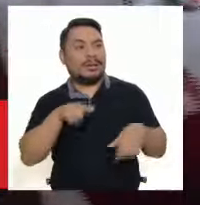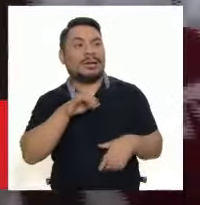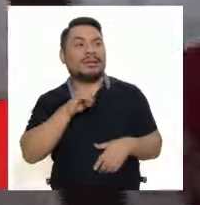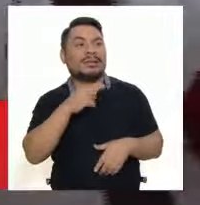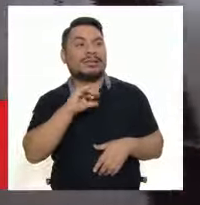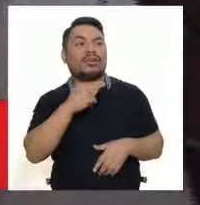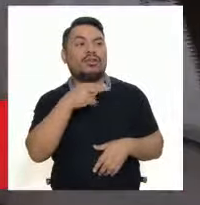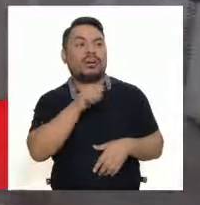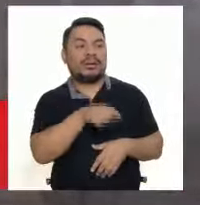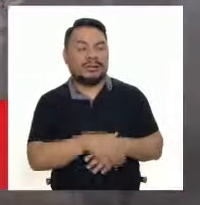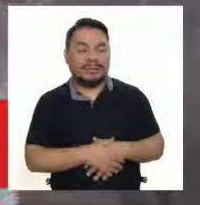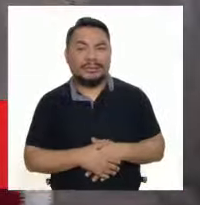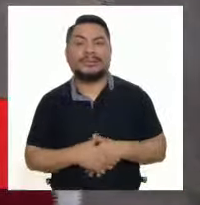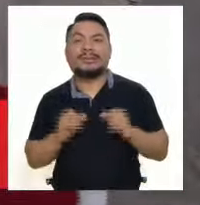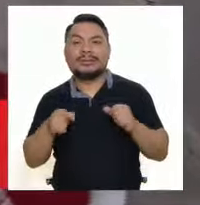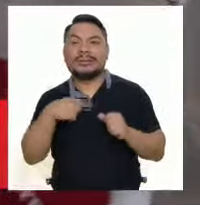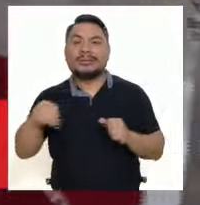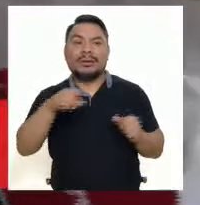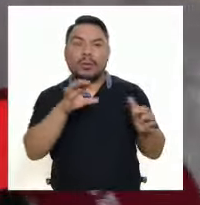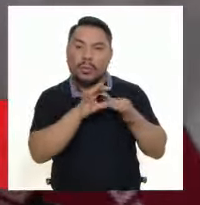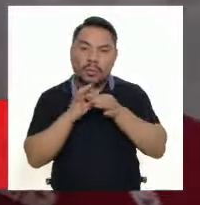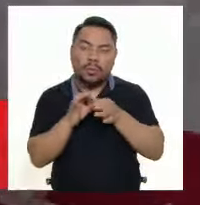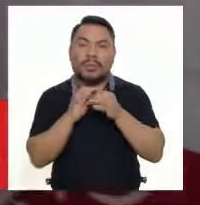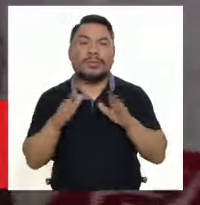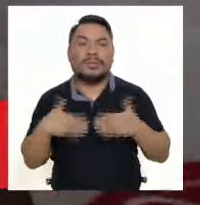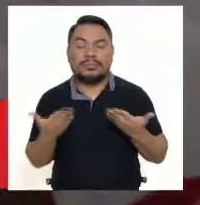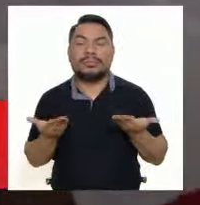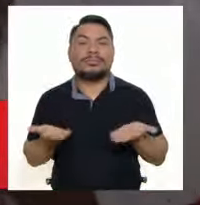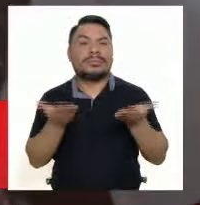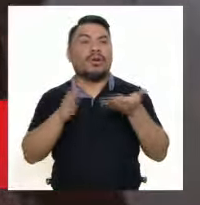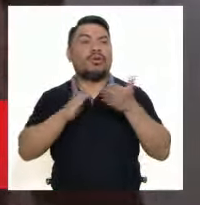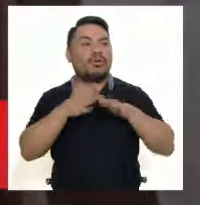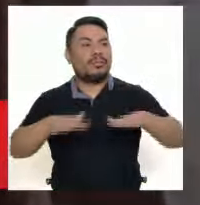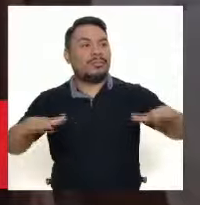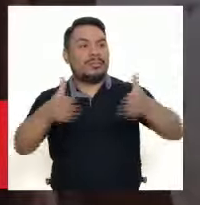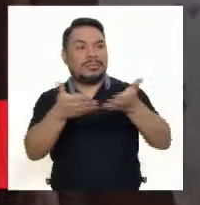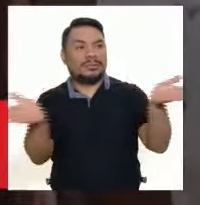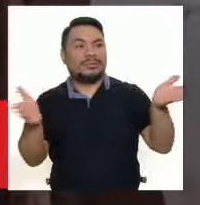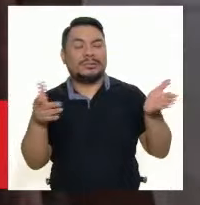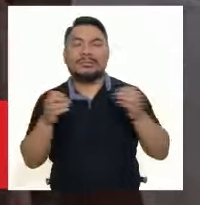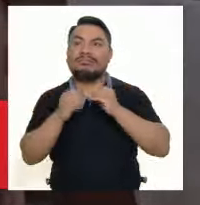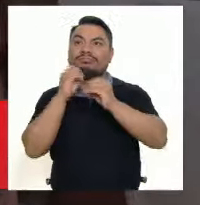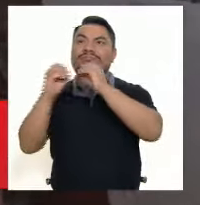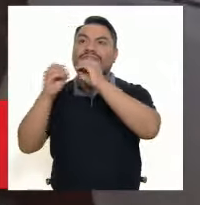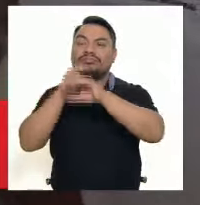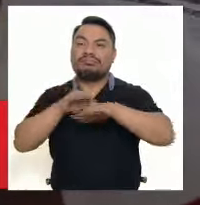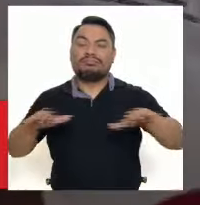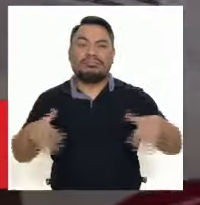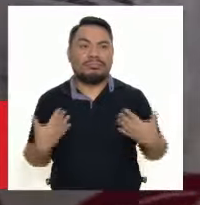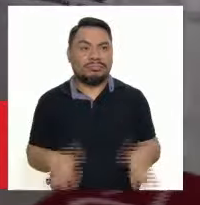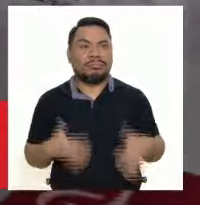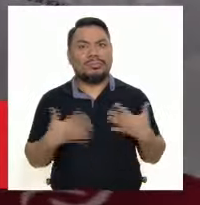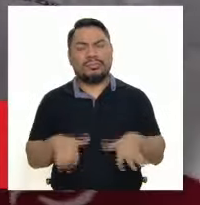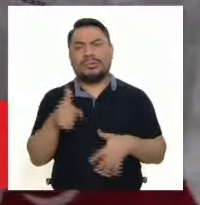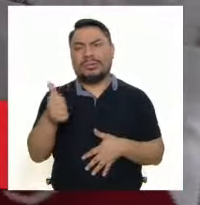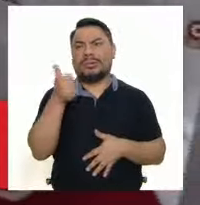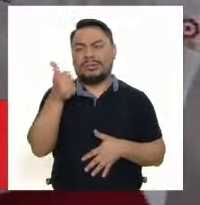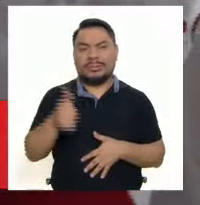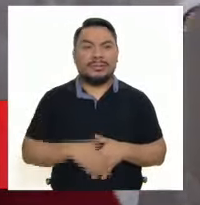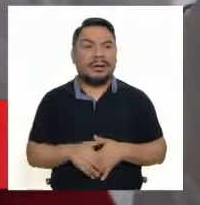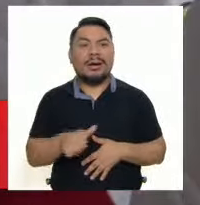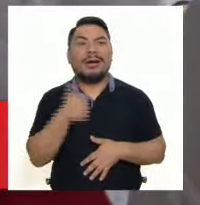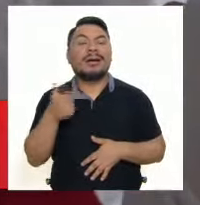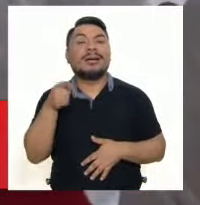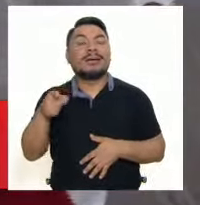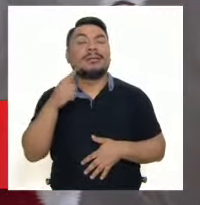Yarinacocha, que no hacen sino unirse para poder entregar a la comunidad una obra como esta, que no tiene nada que envidiar a ningún